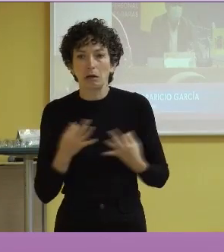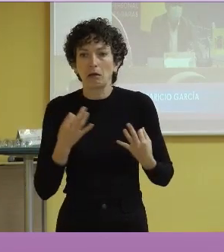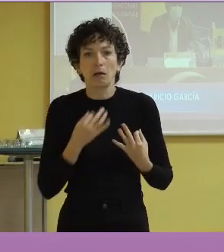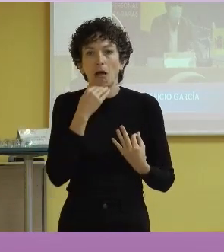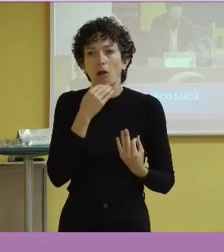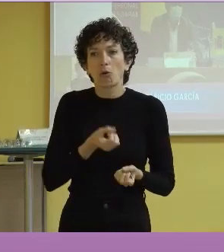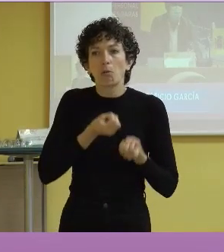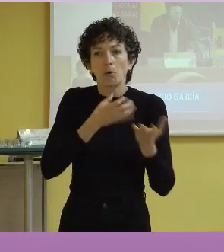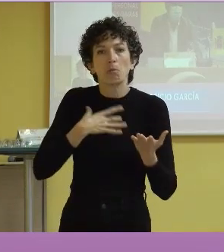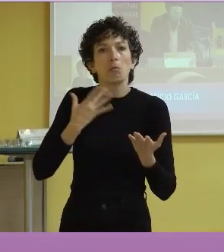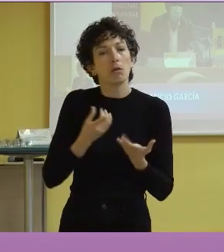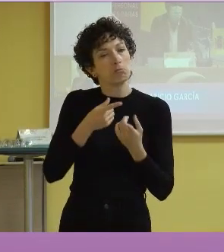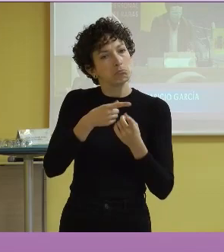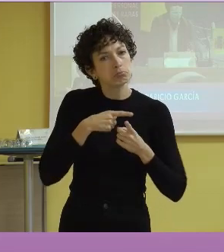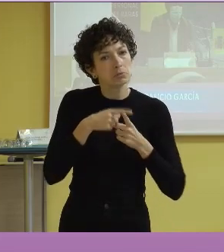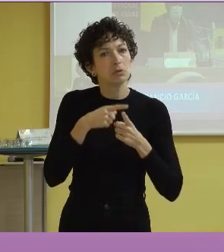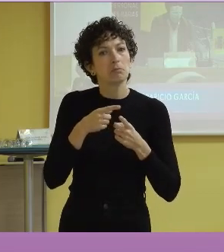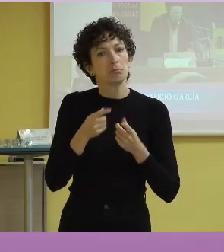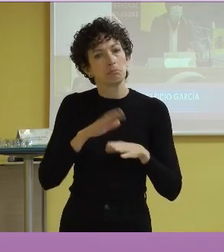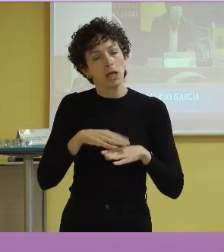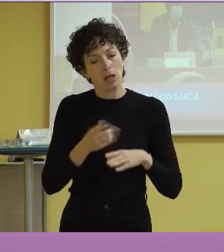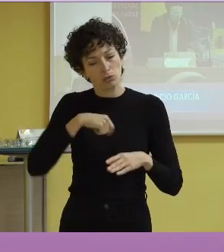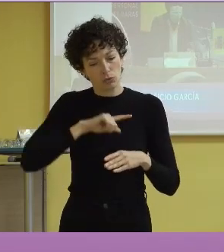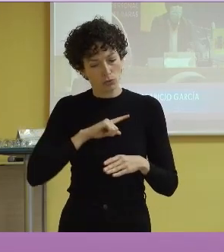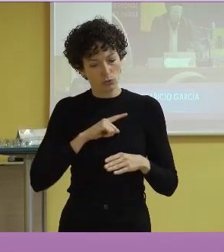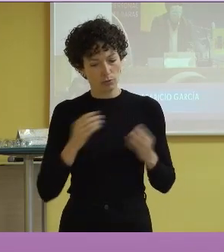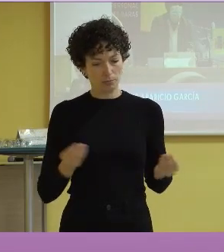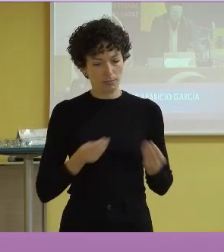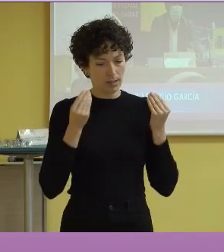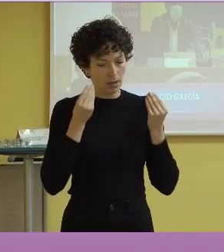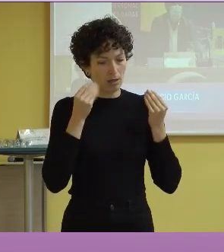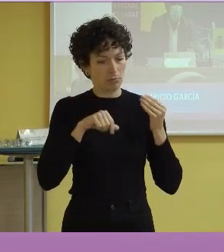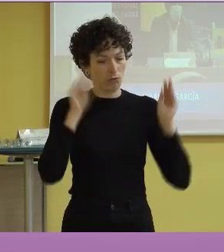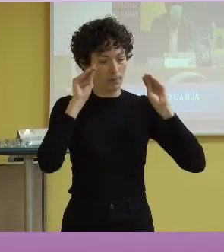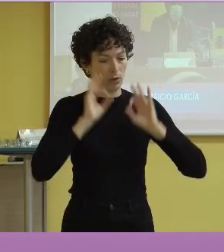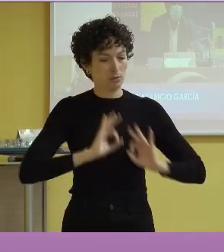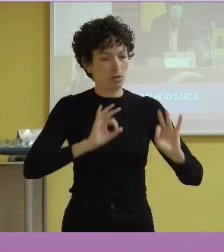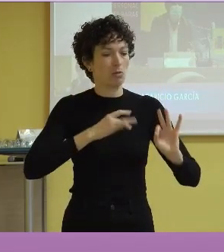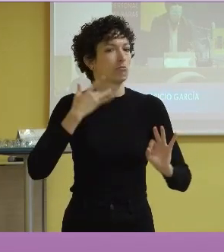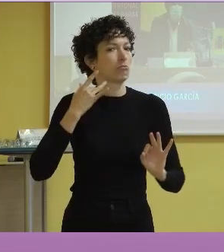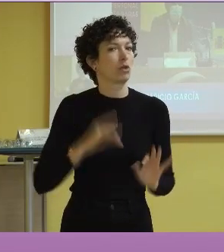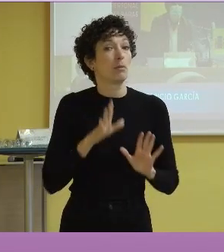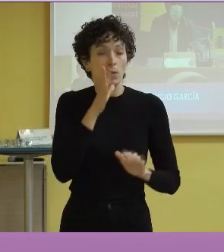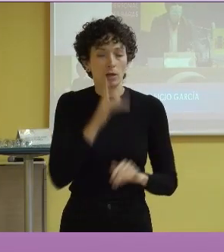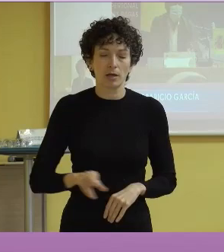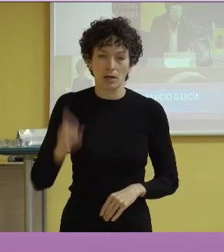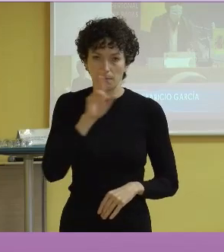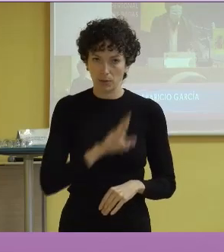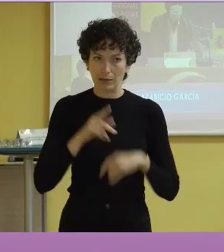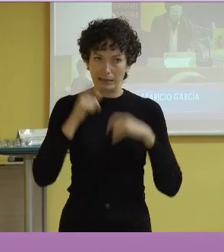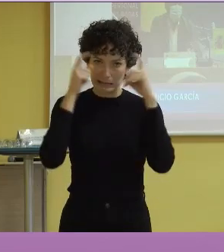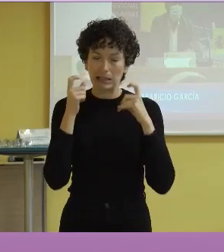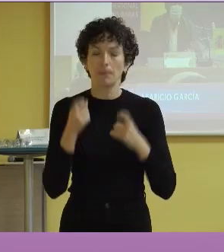aportar y que nos puedan hacer mejorar un poco en el ámbito de esta formación especializada que intentamos, insisto, volver a recuperar la